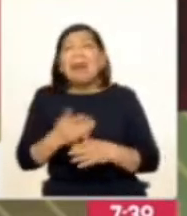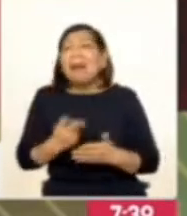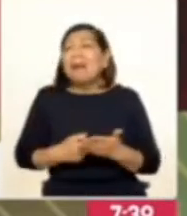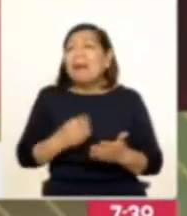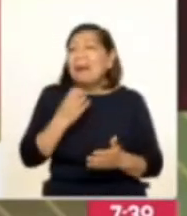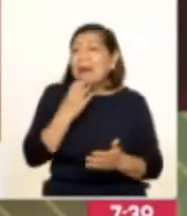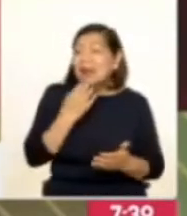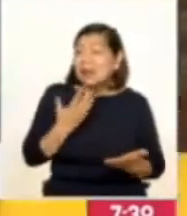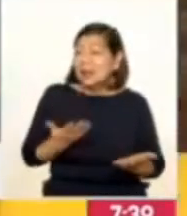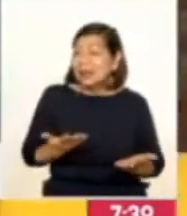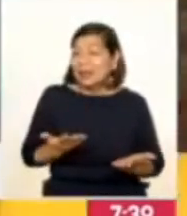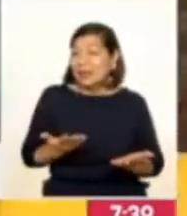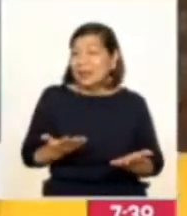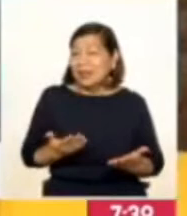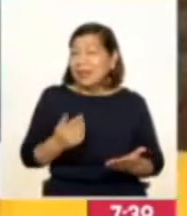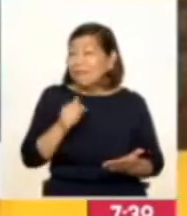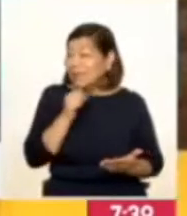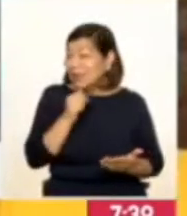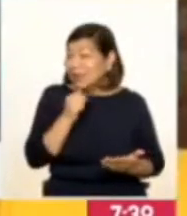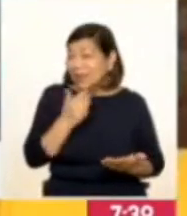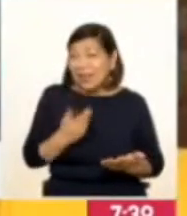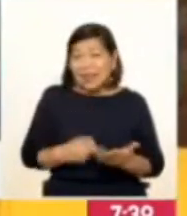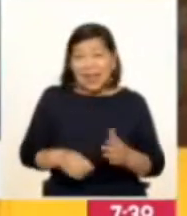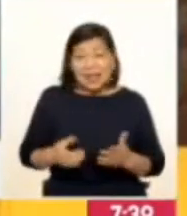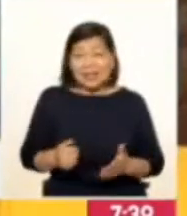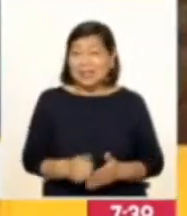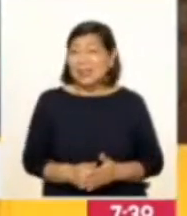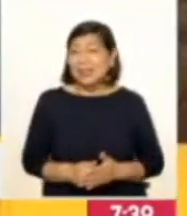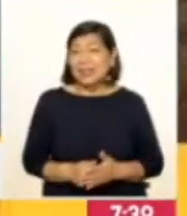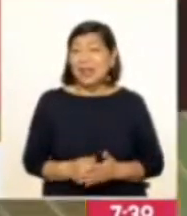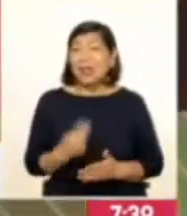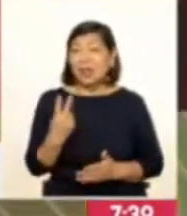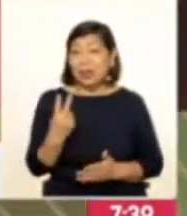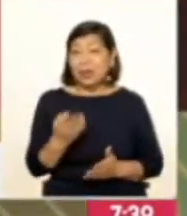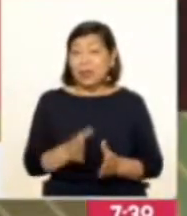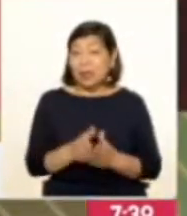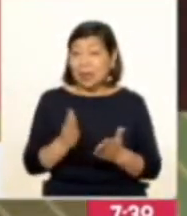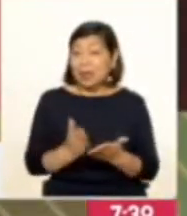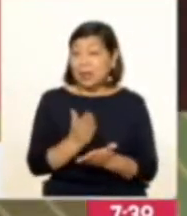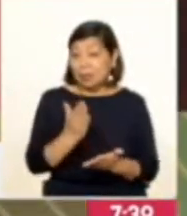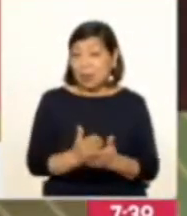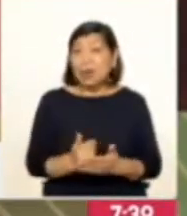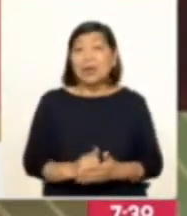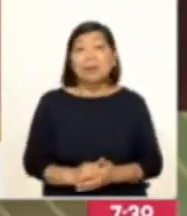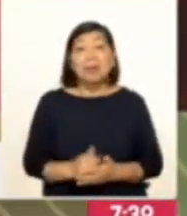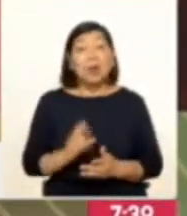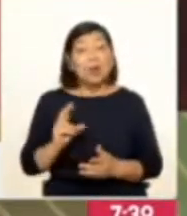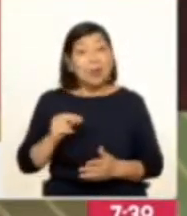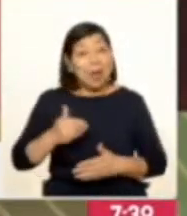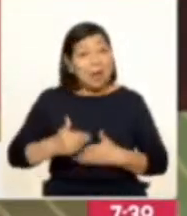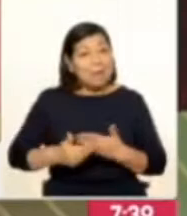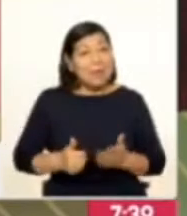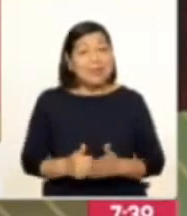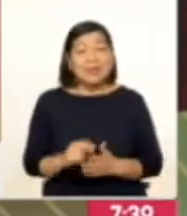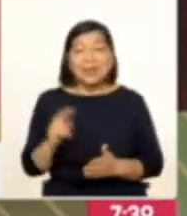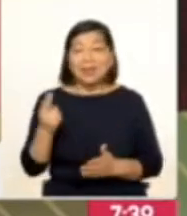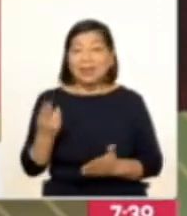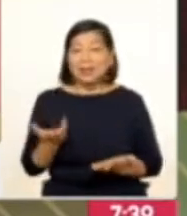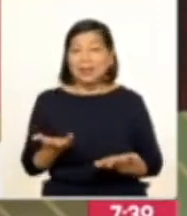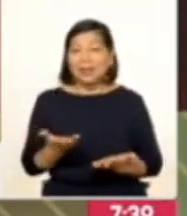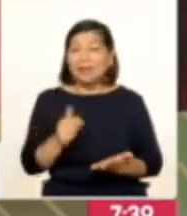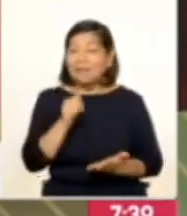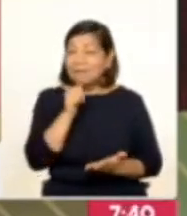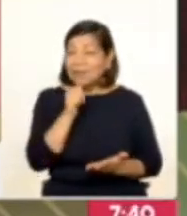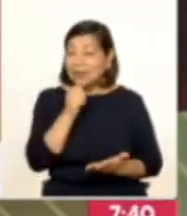Acá hay delito o hay incompetencia no exactamente y esos son los dos grandes problemas de nuestro país por eso no avanzamos no O sea la corrupción y